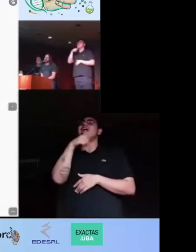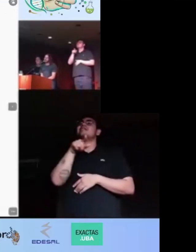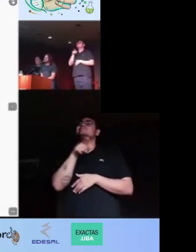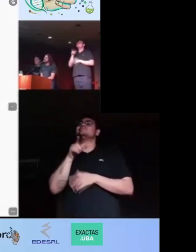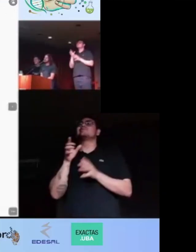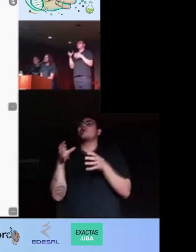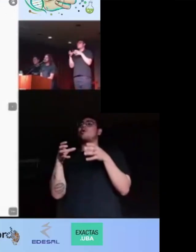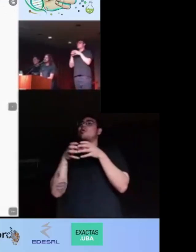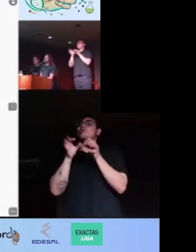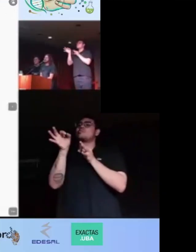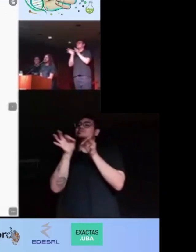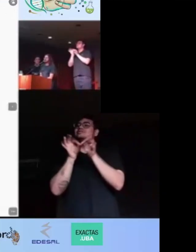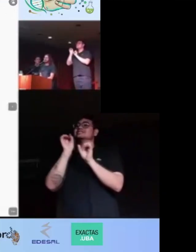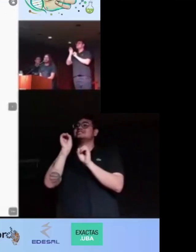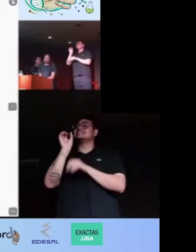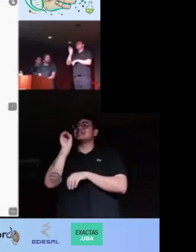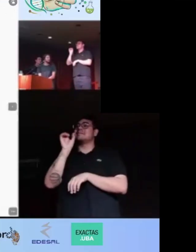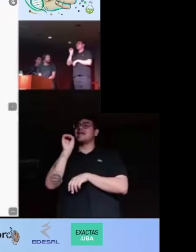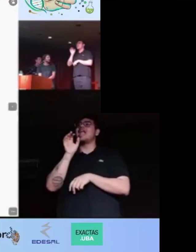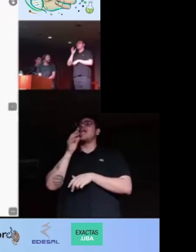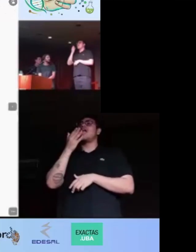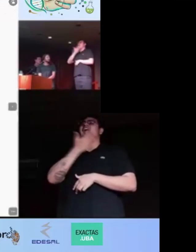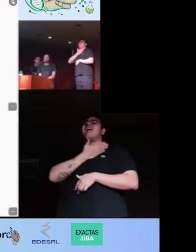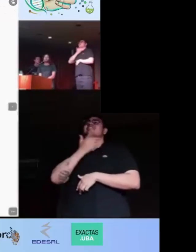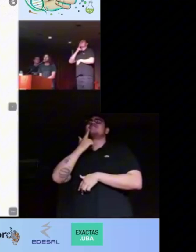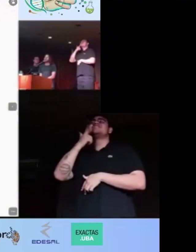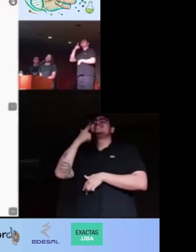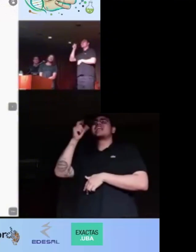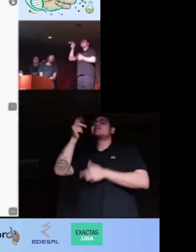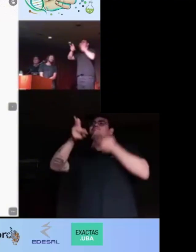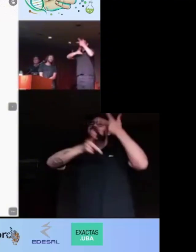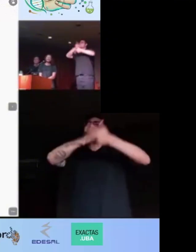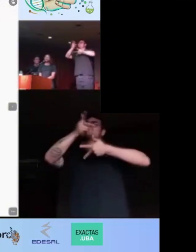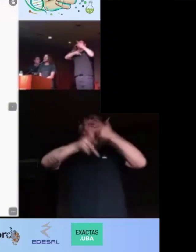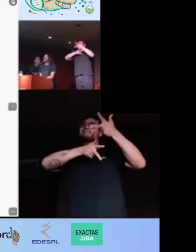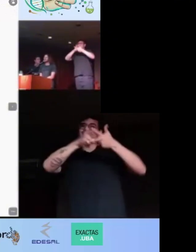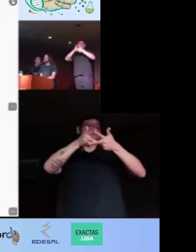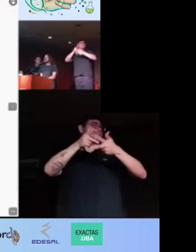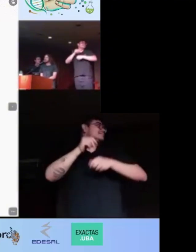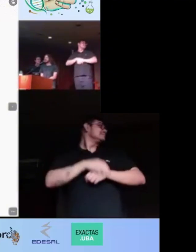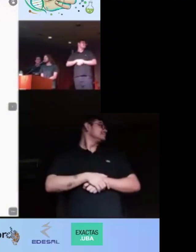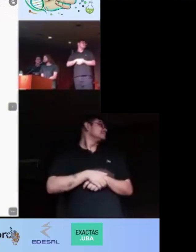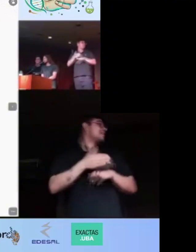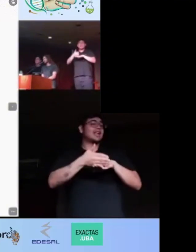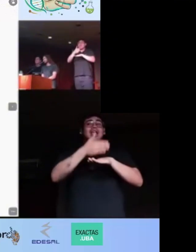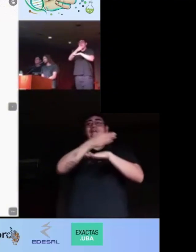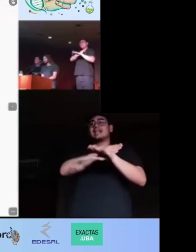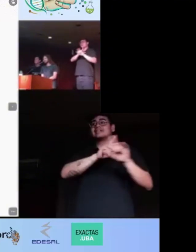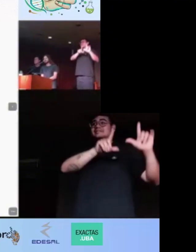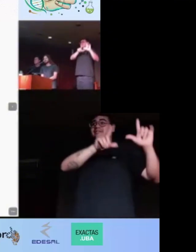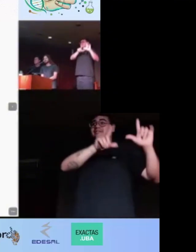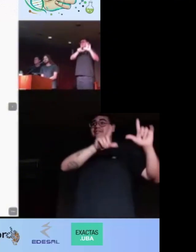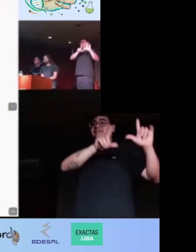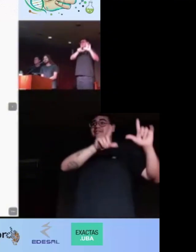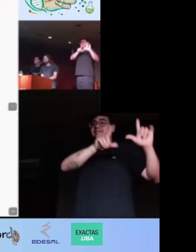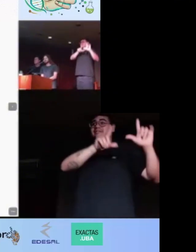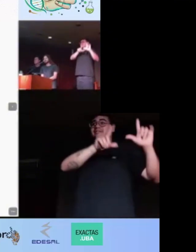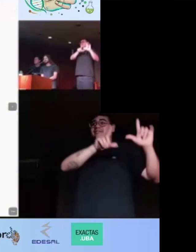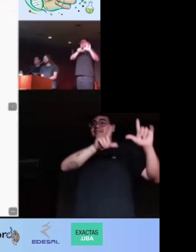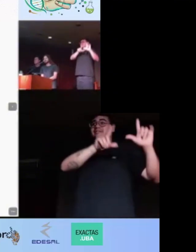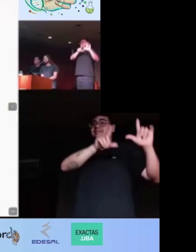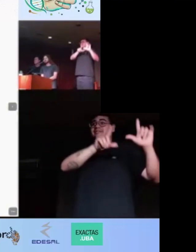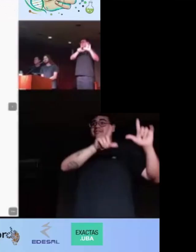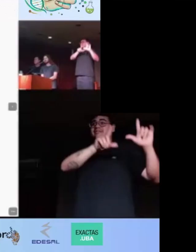El proyecto se llama Señando la Física, y como podemos ver en la diapositiva anterior decía primeros pasos, por lo que contaba Miriam, ha